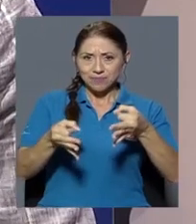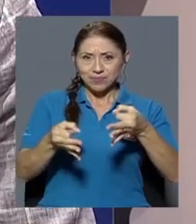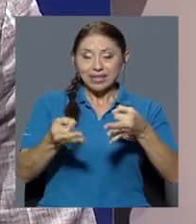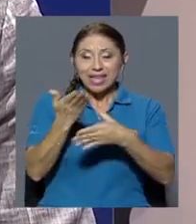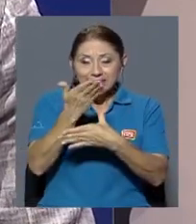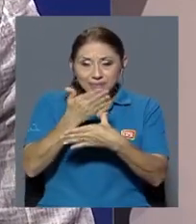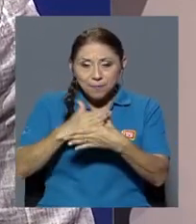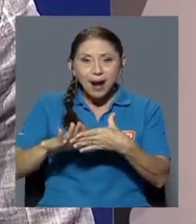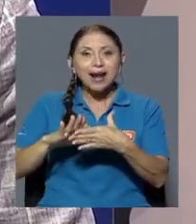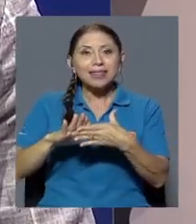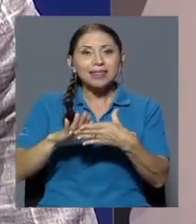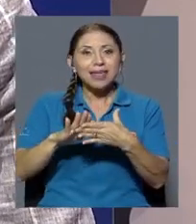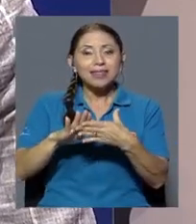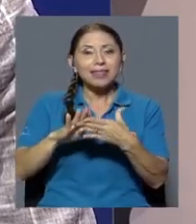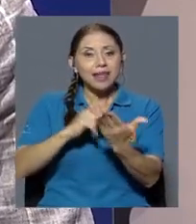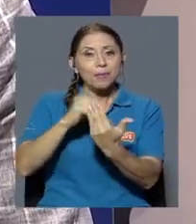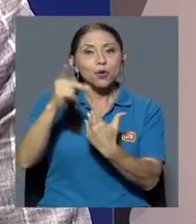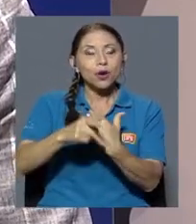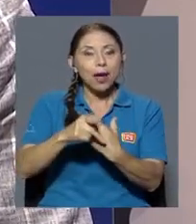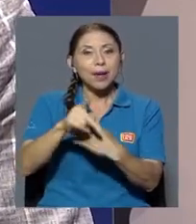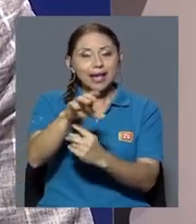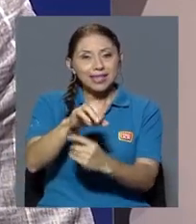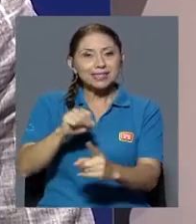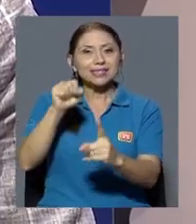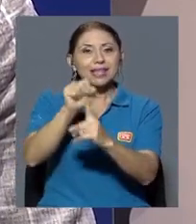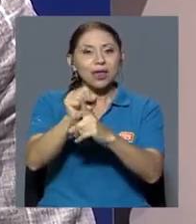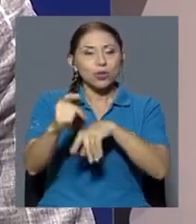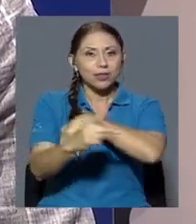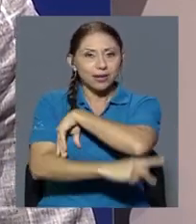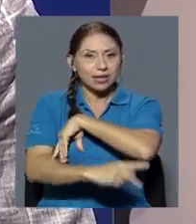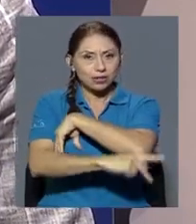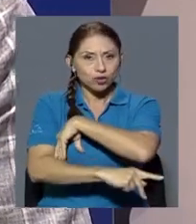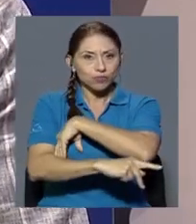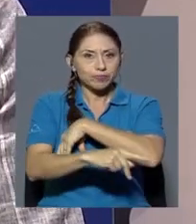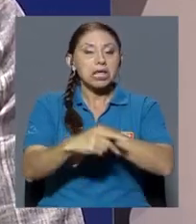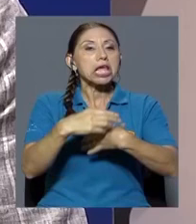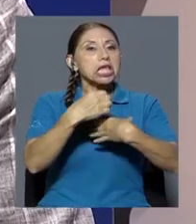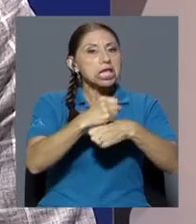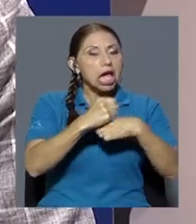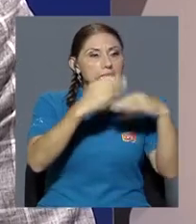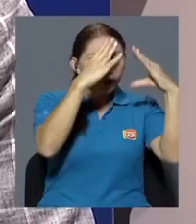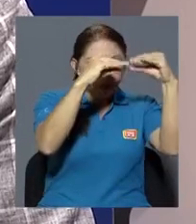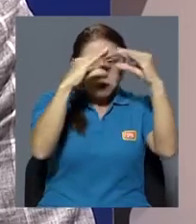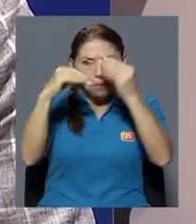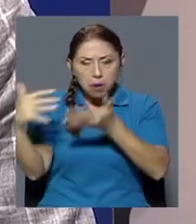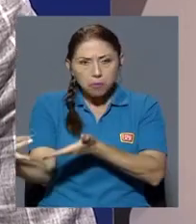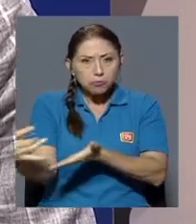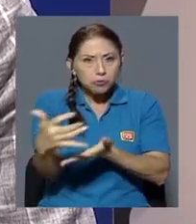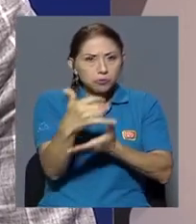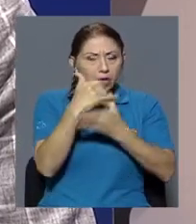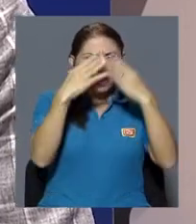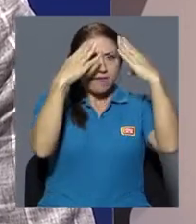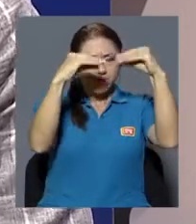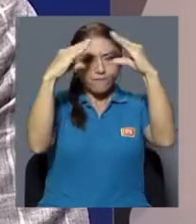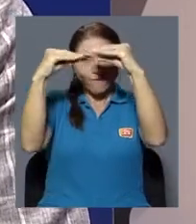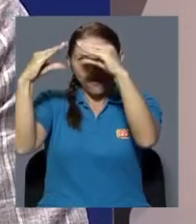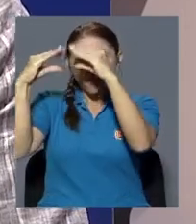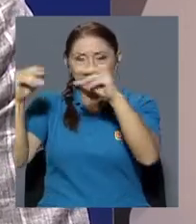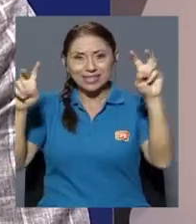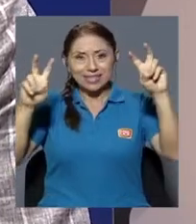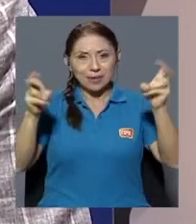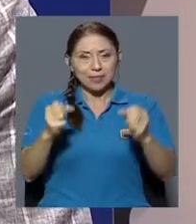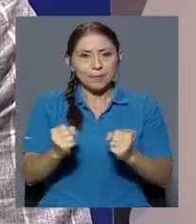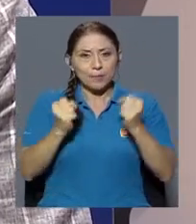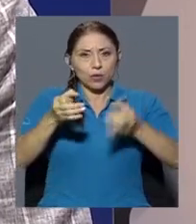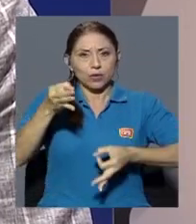de estado de la nación y emite informes en materia de poder judicial más que